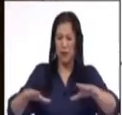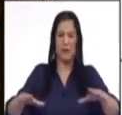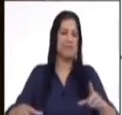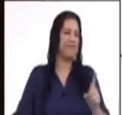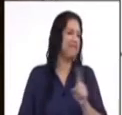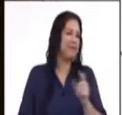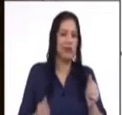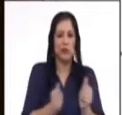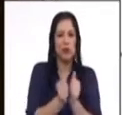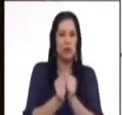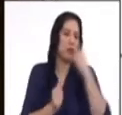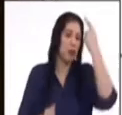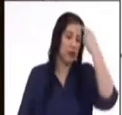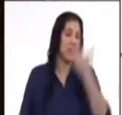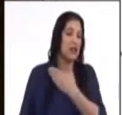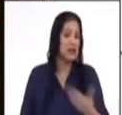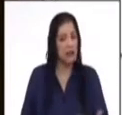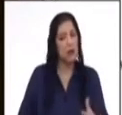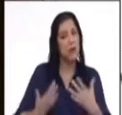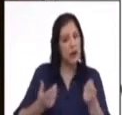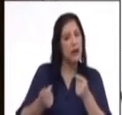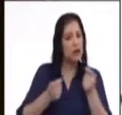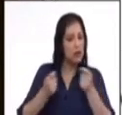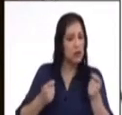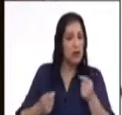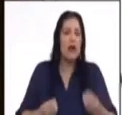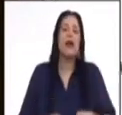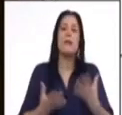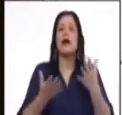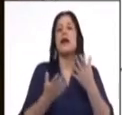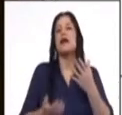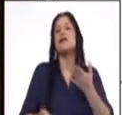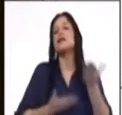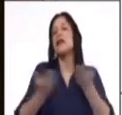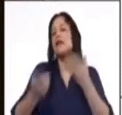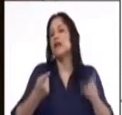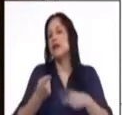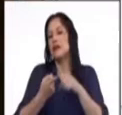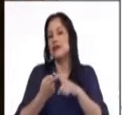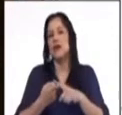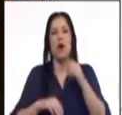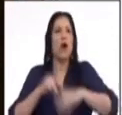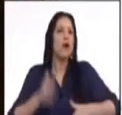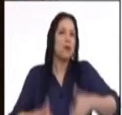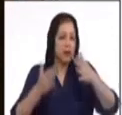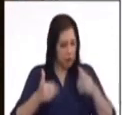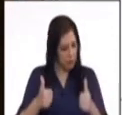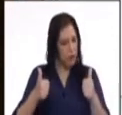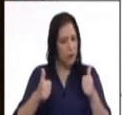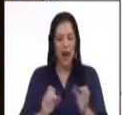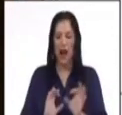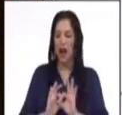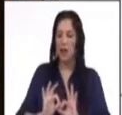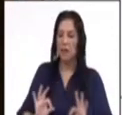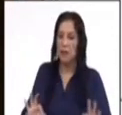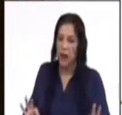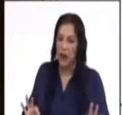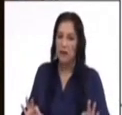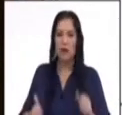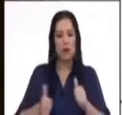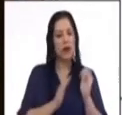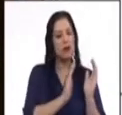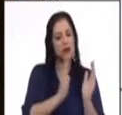estuvo acompañado por políticas públicas para dar cobertura de servicios, infraestructura sanitaria, un